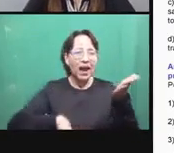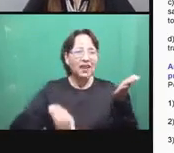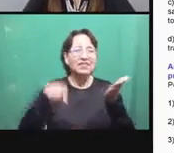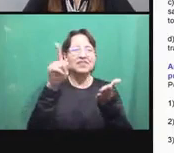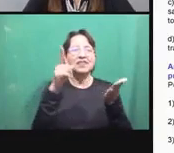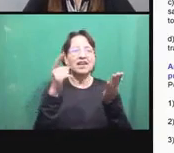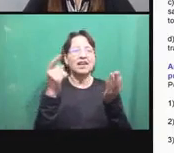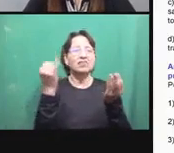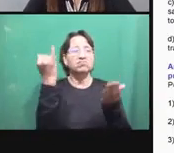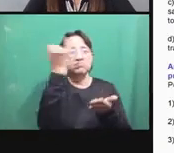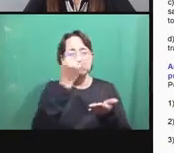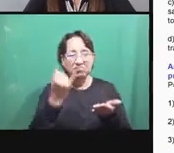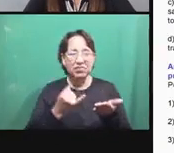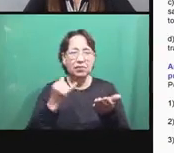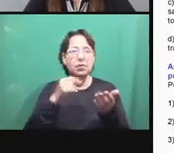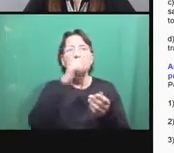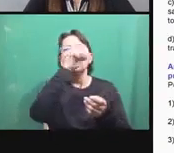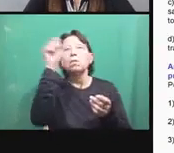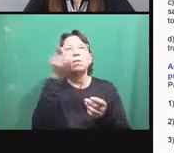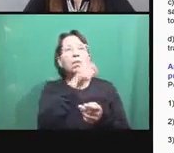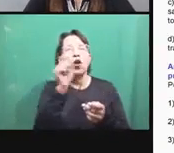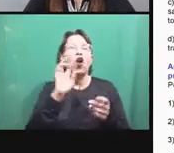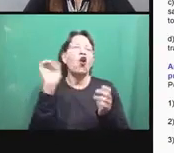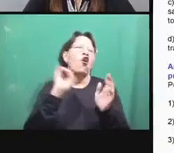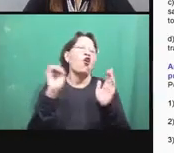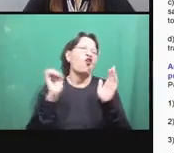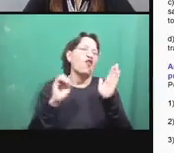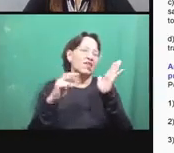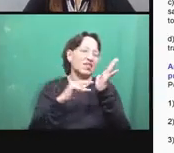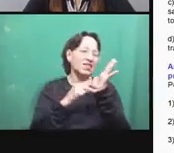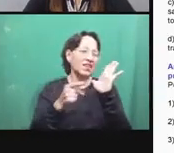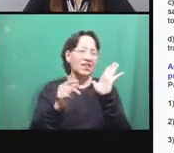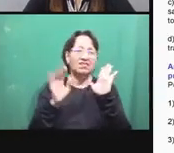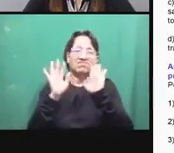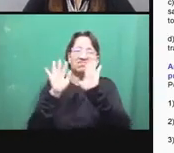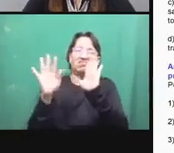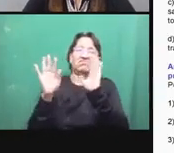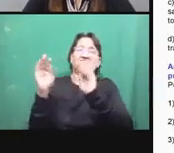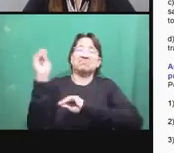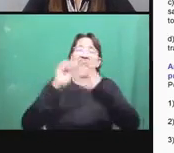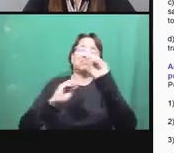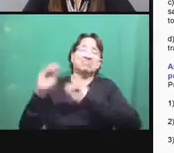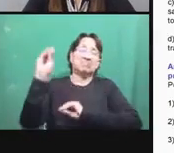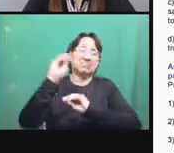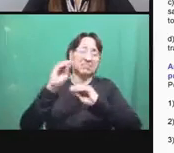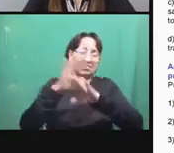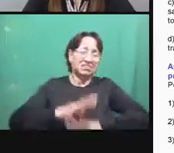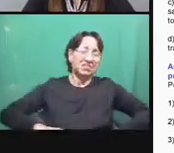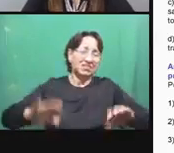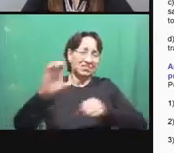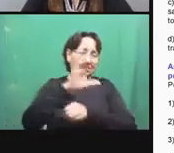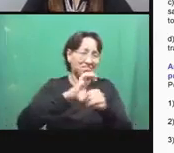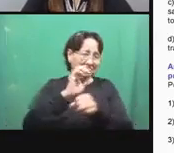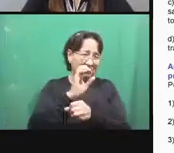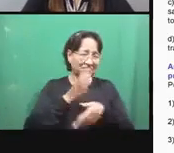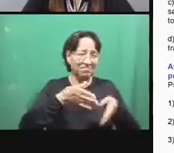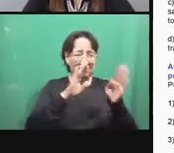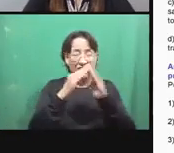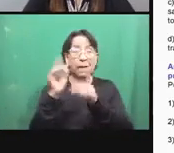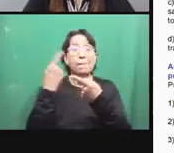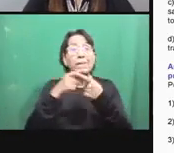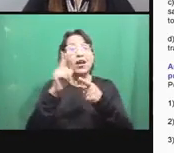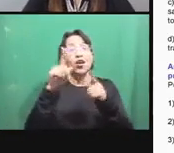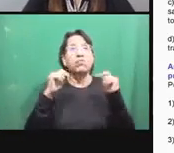ilustraciones, rayados o técnicas similares que se realizan en el espacio público de la ciudad, siempre que no contenga mensajes comerciales